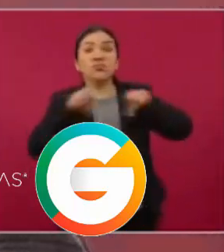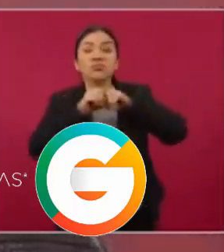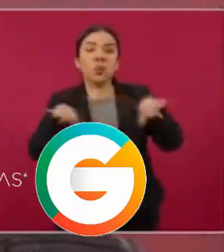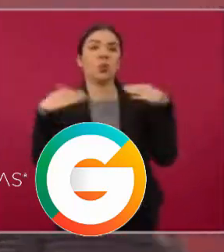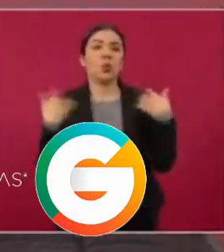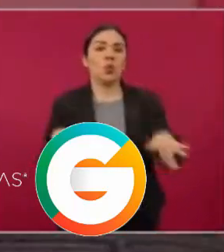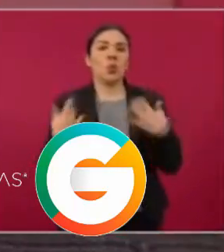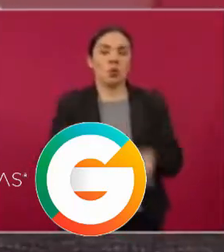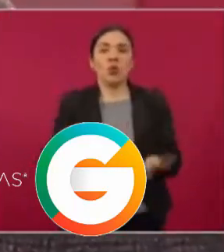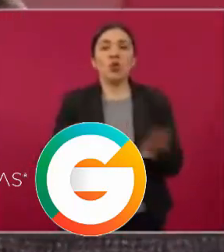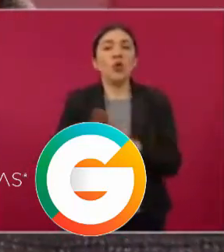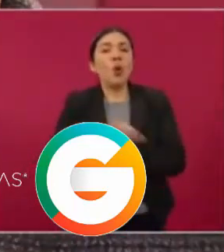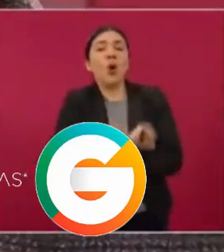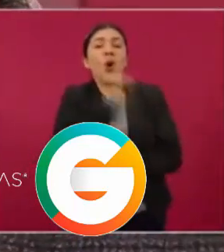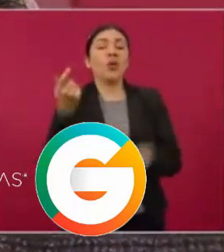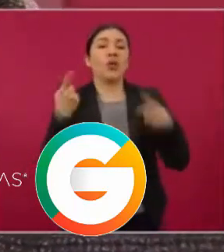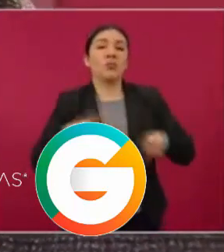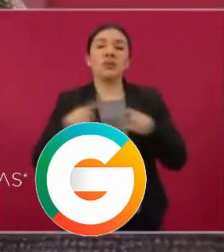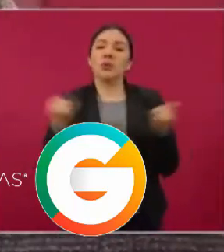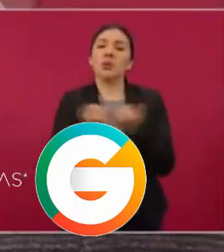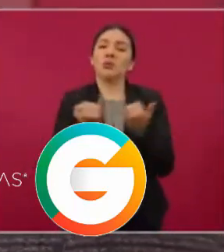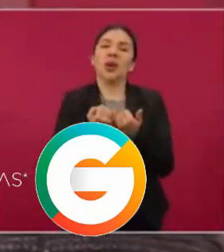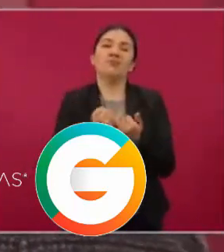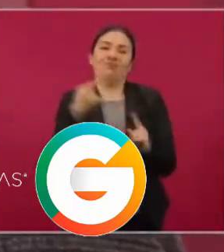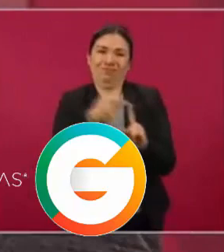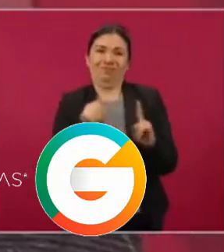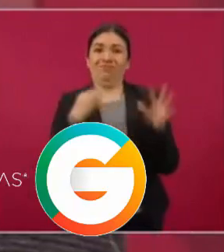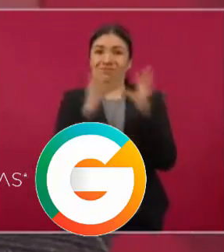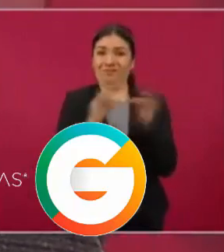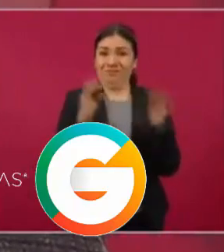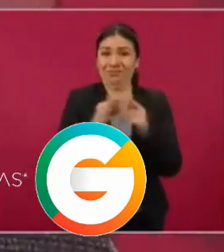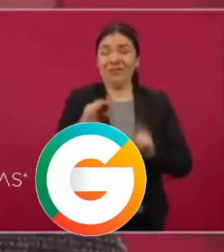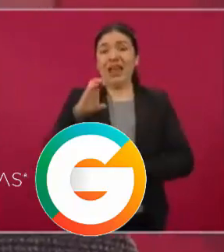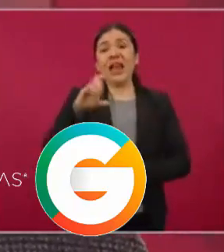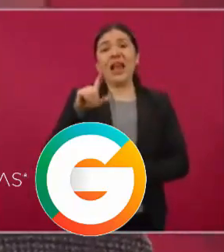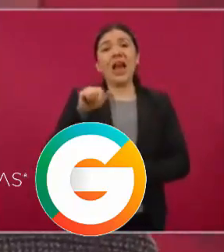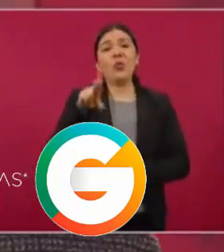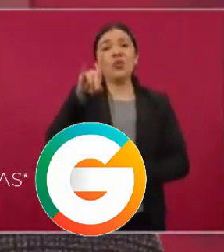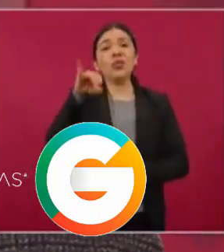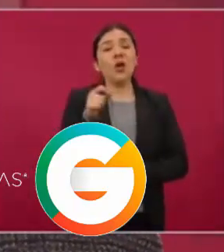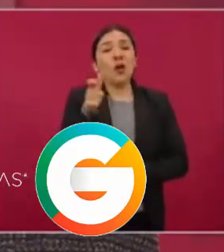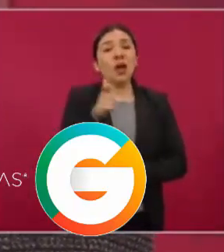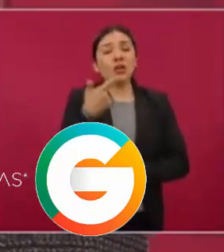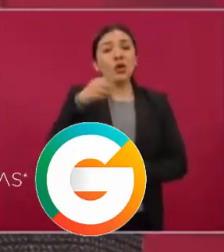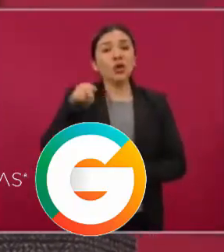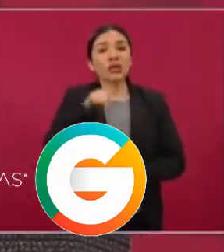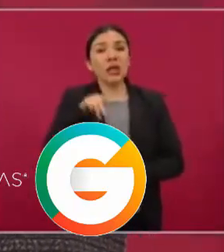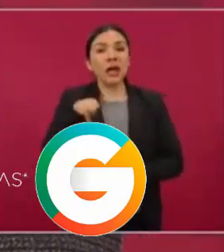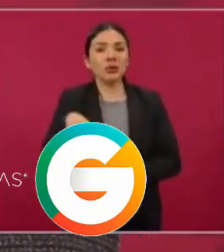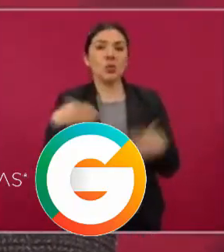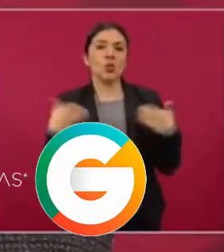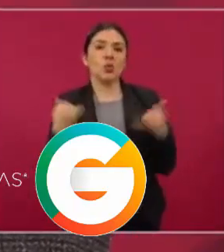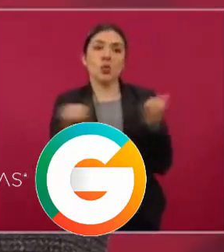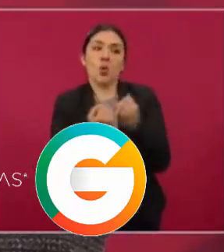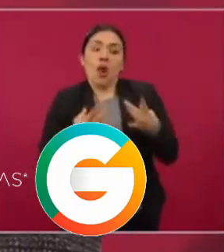otra finísima persona, Claudio X González.